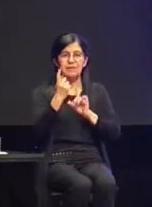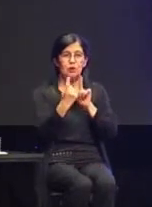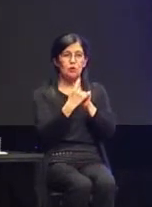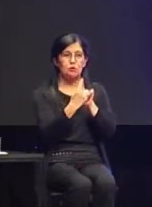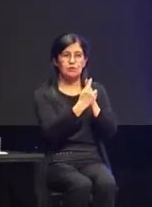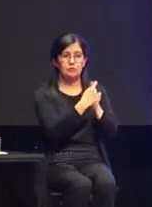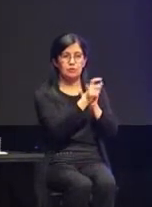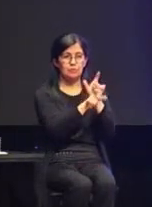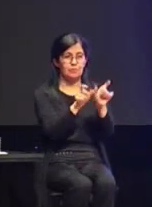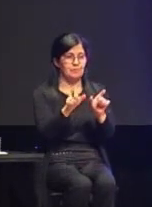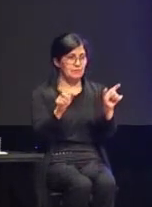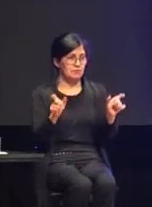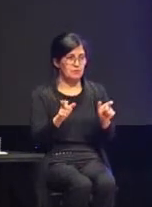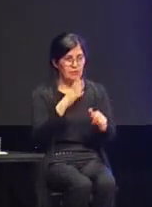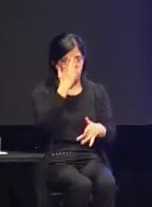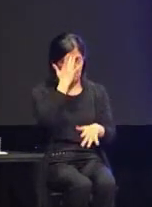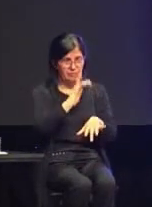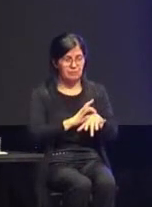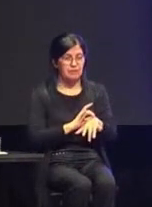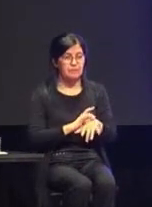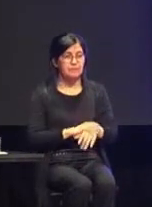contacto con los pacientes.